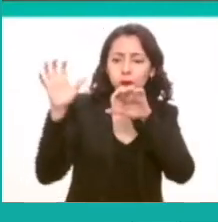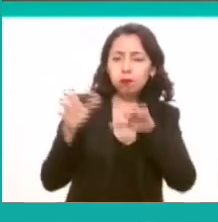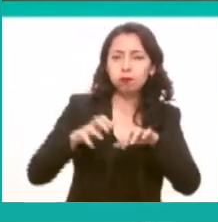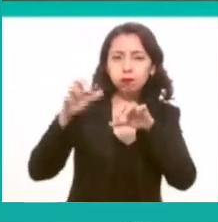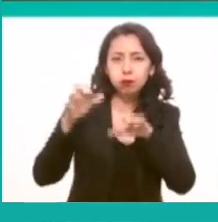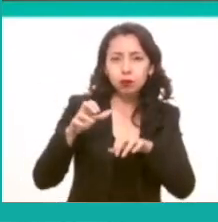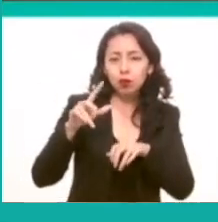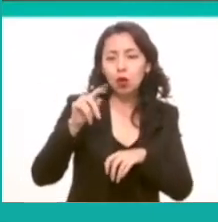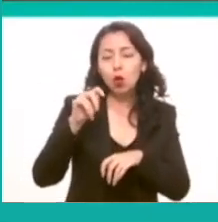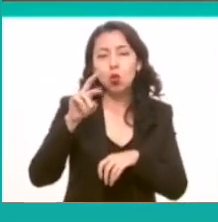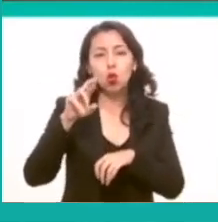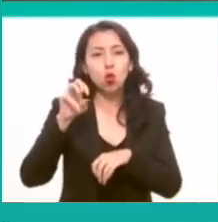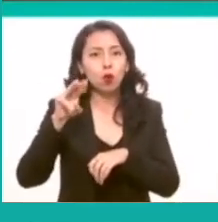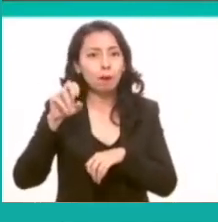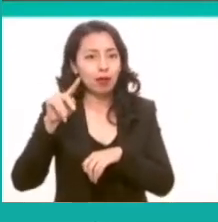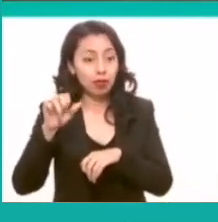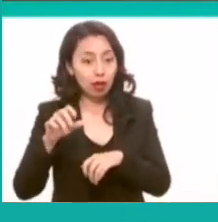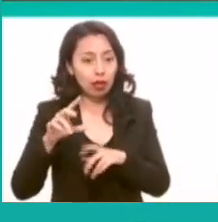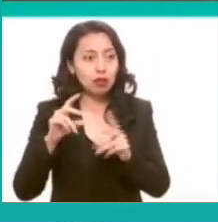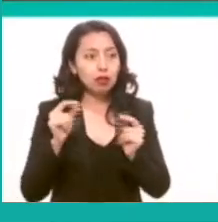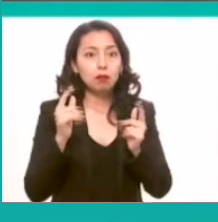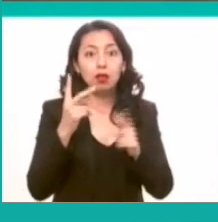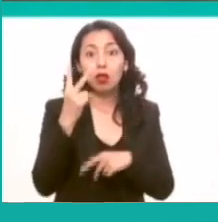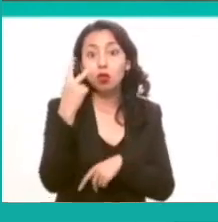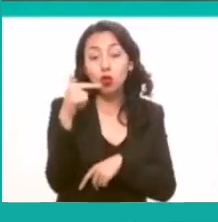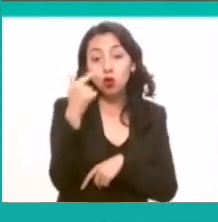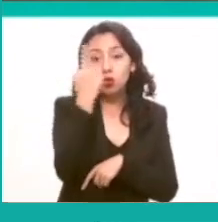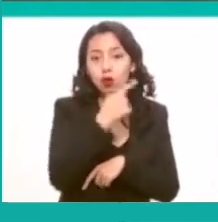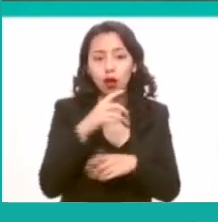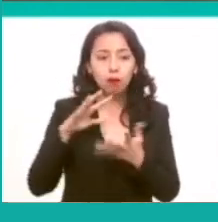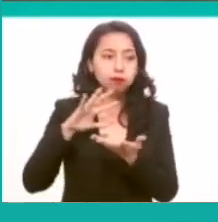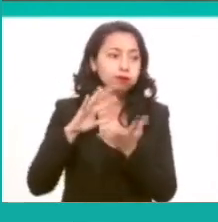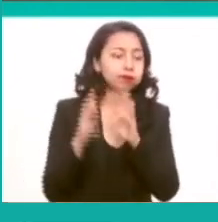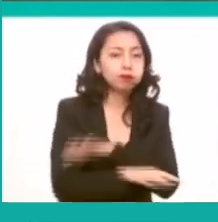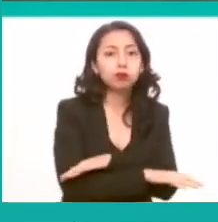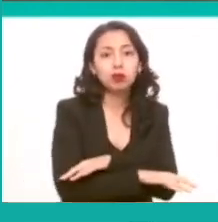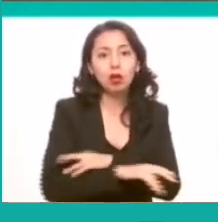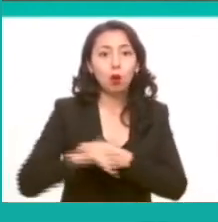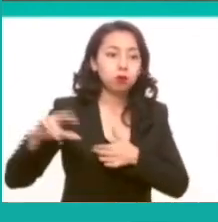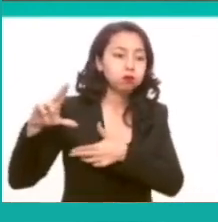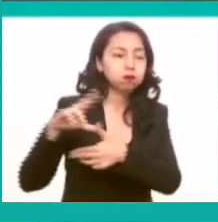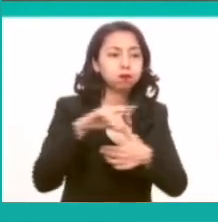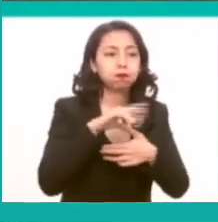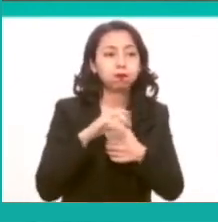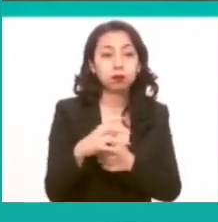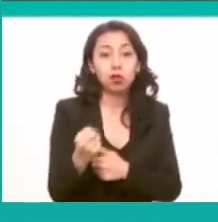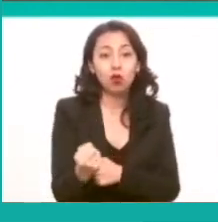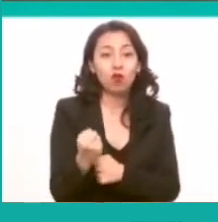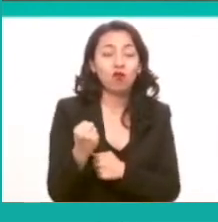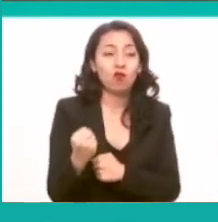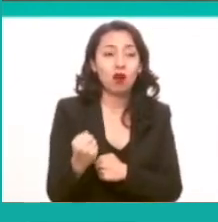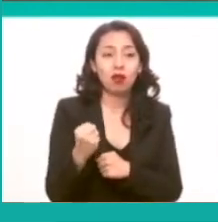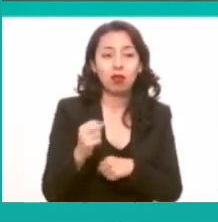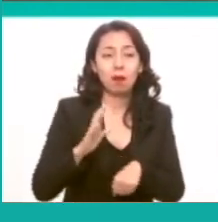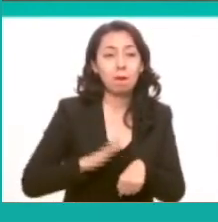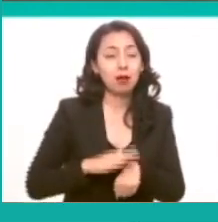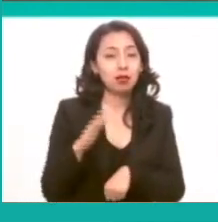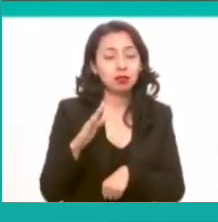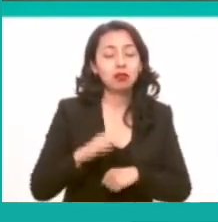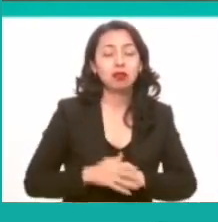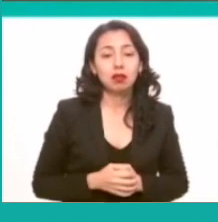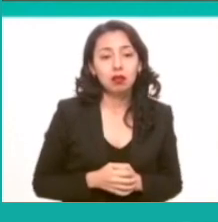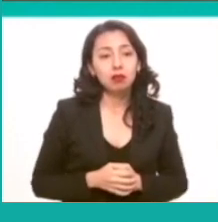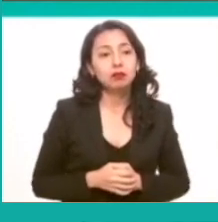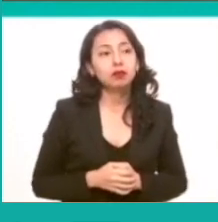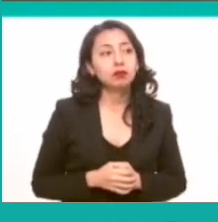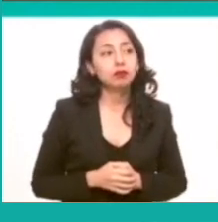a un huracán categoría 5 en tan solo 12 horas alcanzando la categoría máxima en la escala de saffir